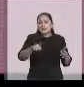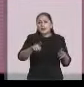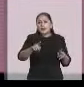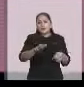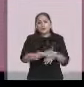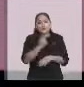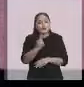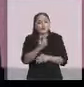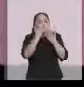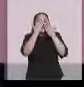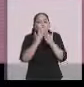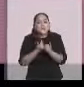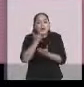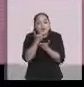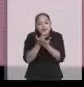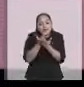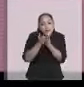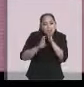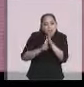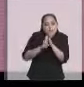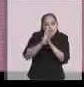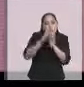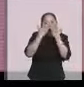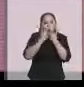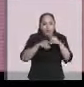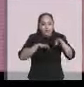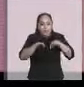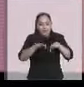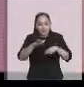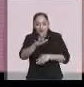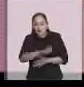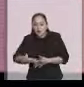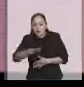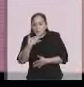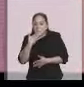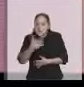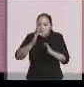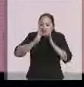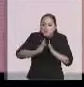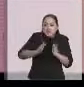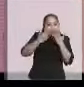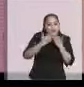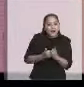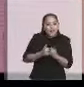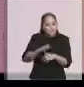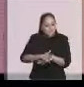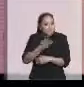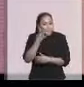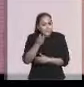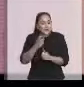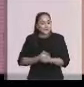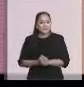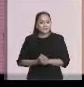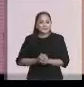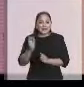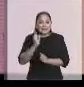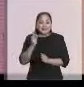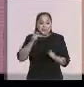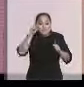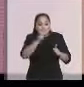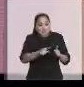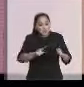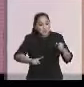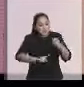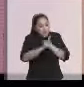de crecimiento económico, de empleo y de bienestar, y que no se puede enfrentar la violencia con la